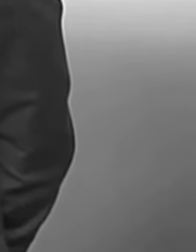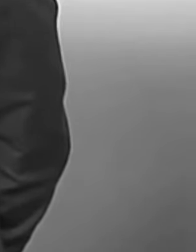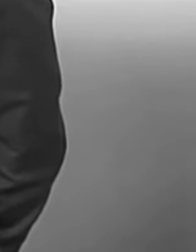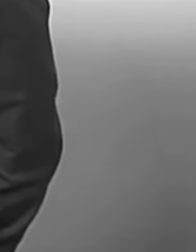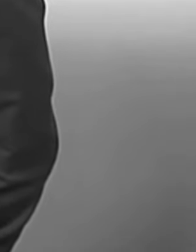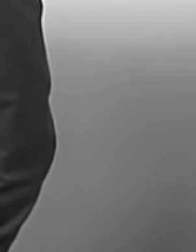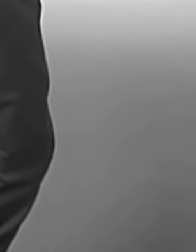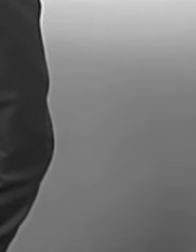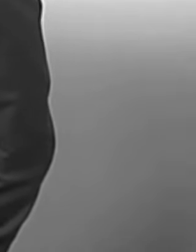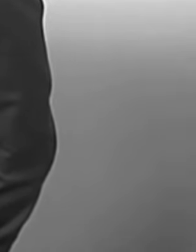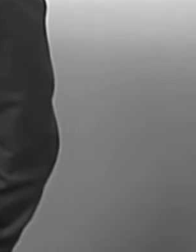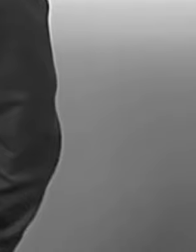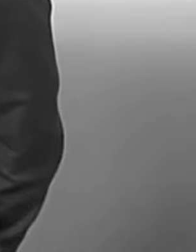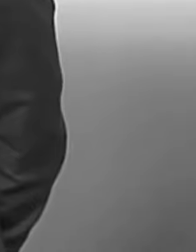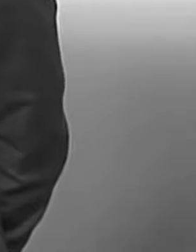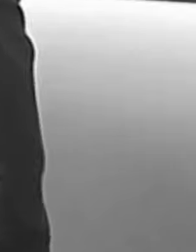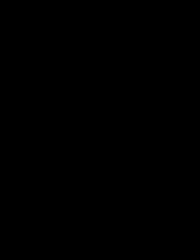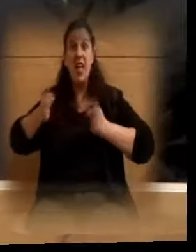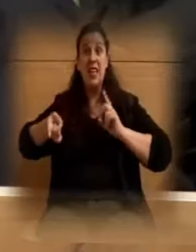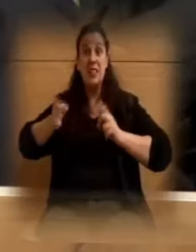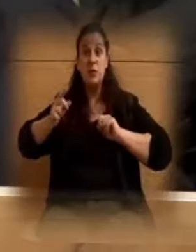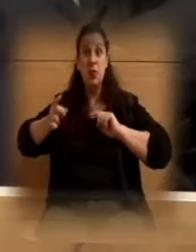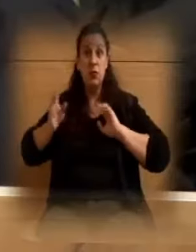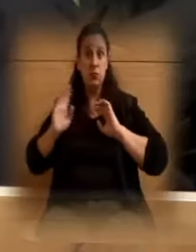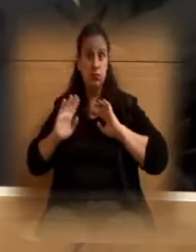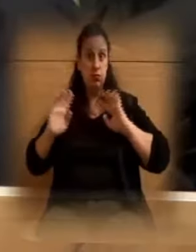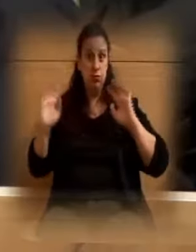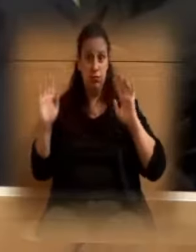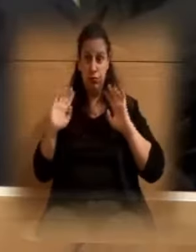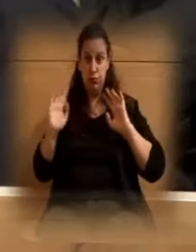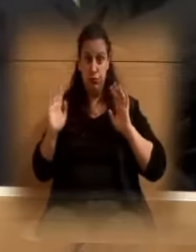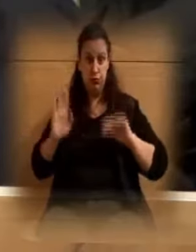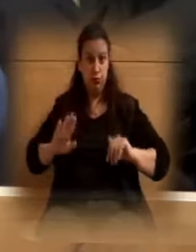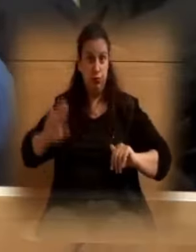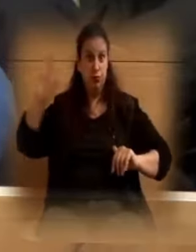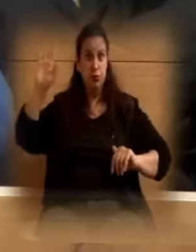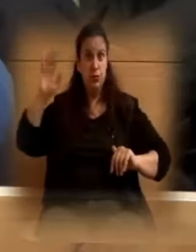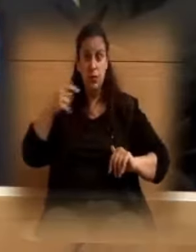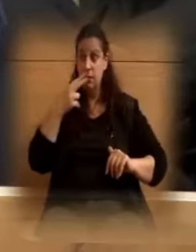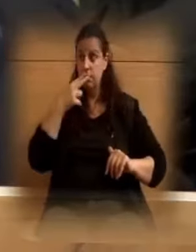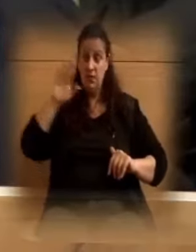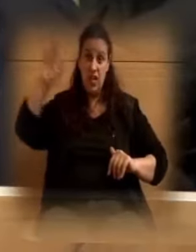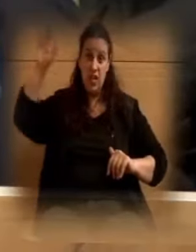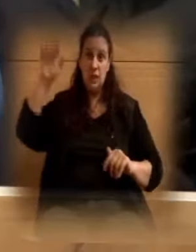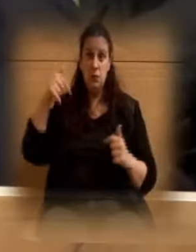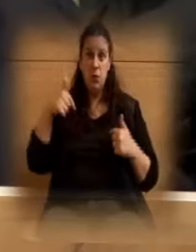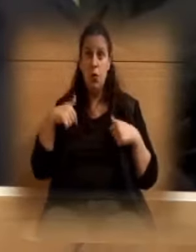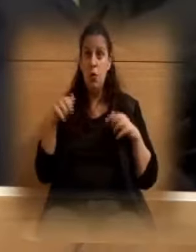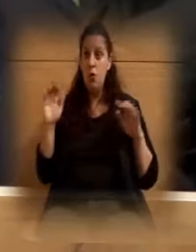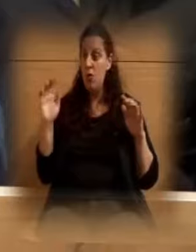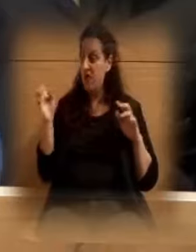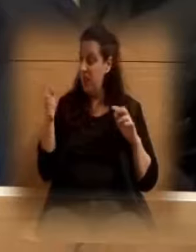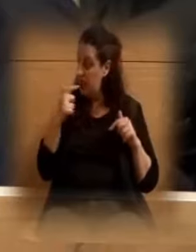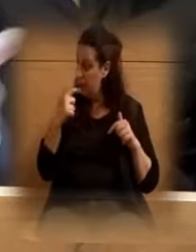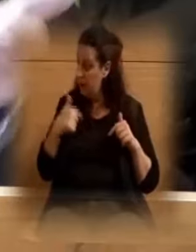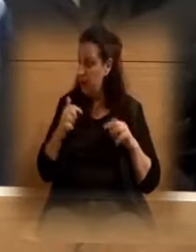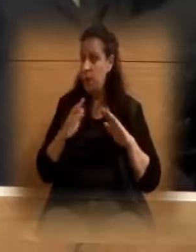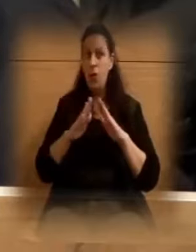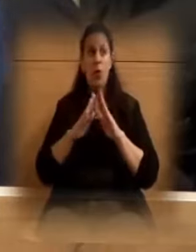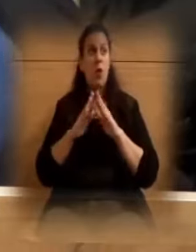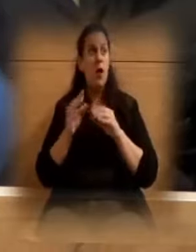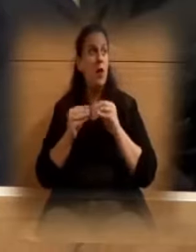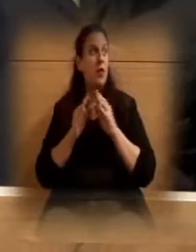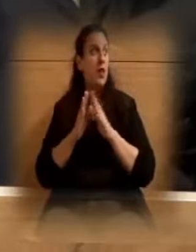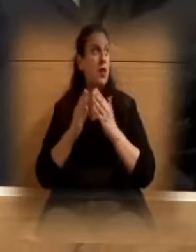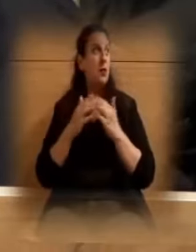tiene ningún sentido puesto que somos Herederos pues entonces vienen ustedes aquí me lo dicen o hacen ustedes un libro más allá Sí